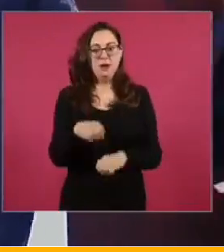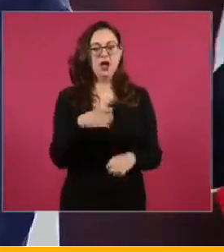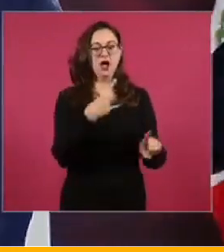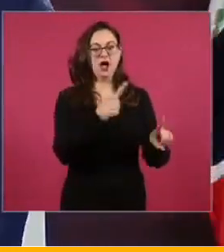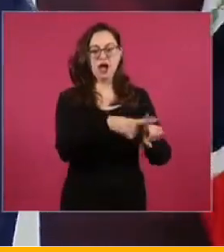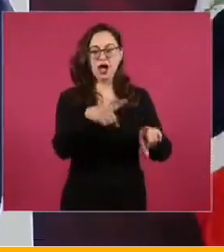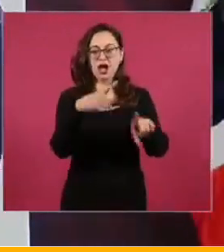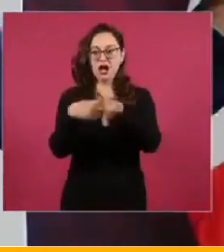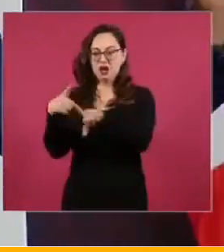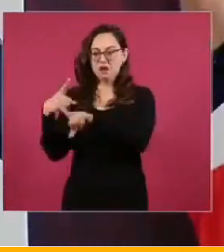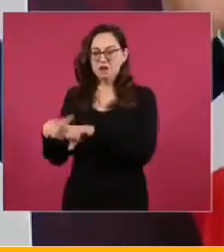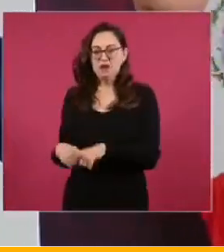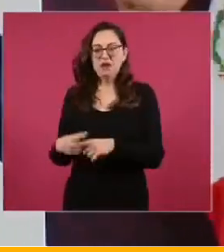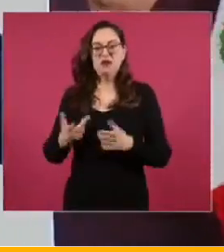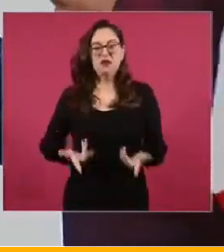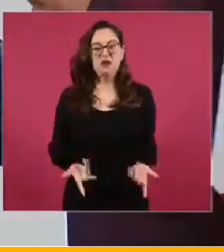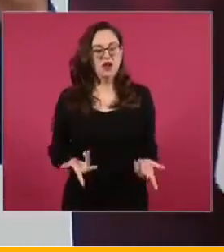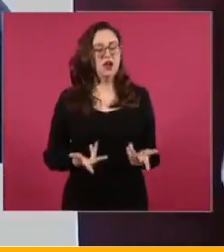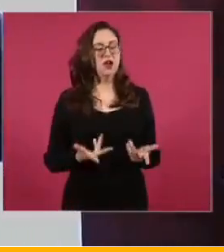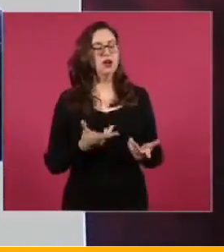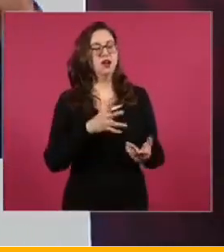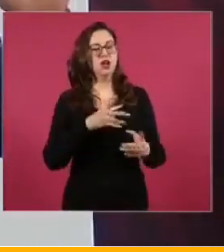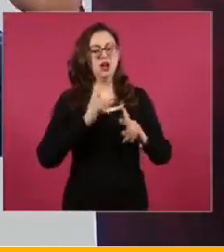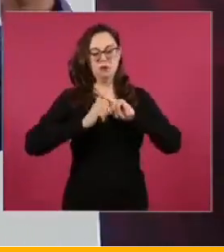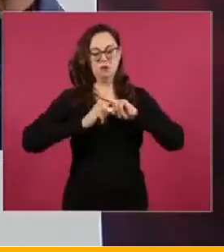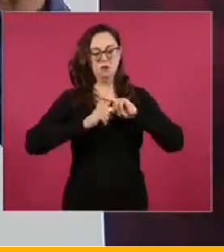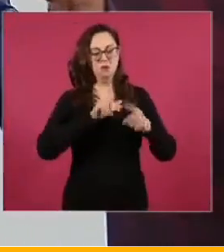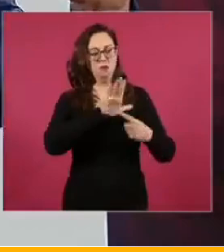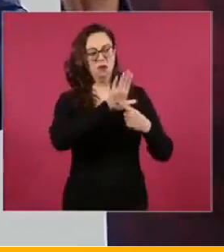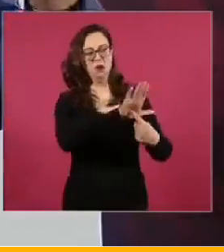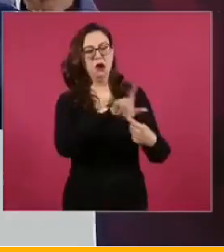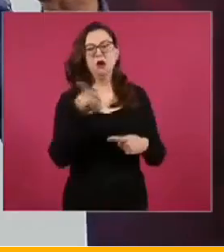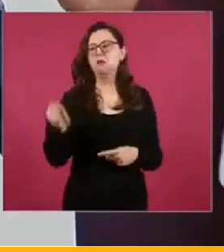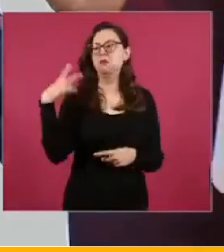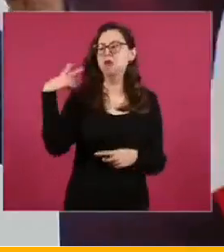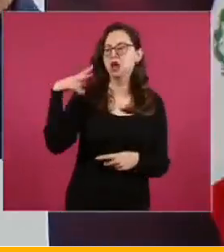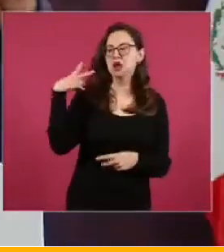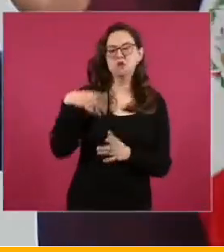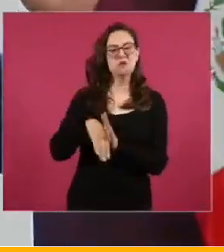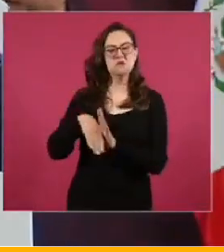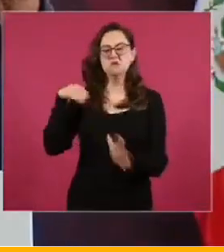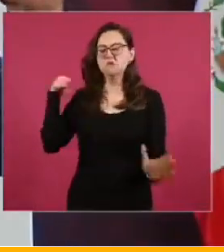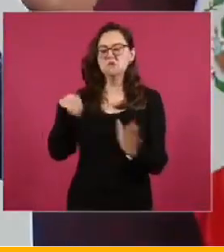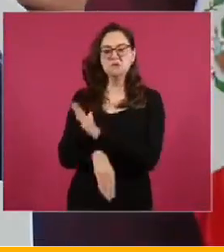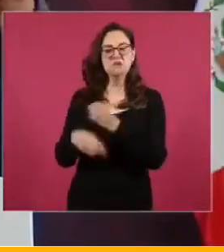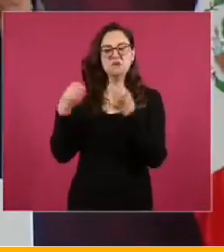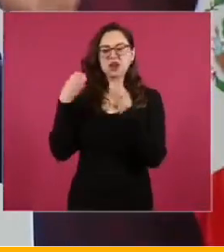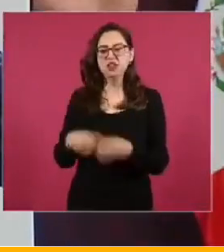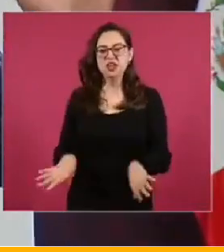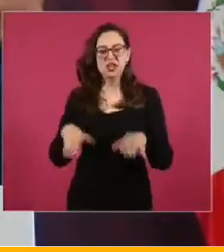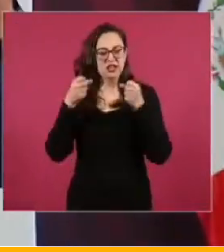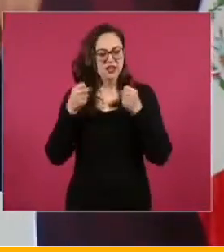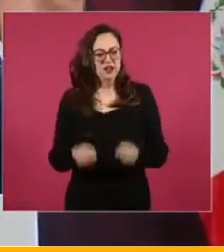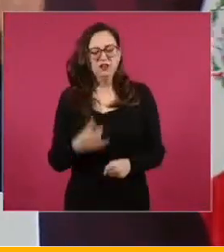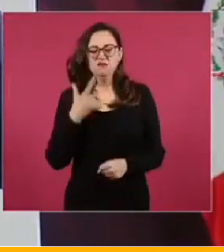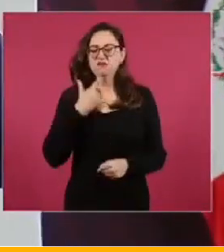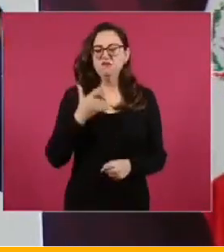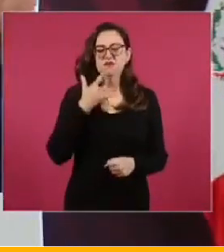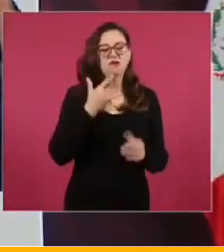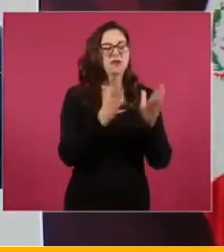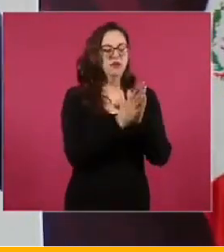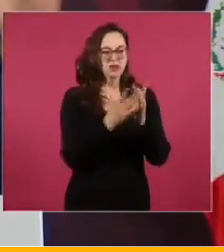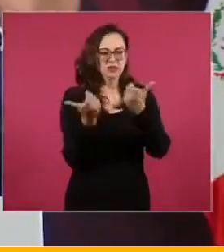encuestas en donde ya estaban empatados y que hacía falta nada más el último jalón y